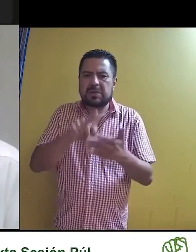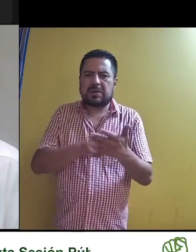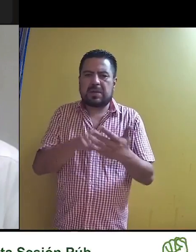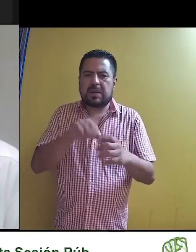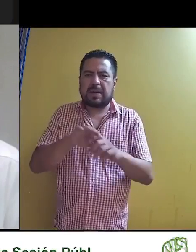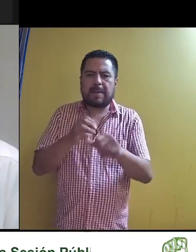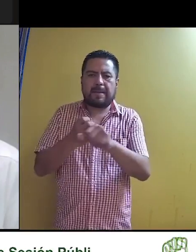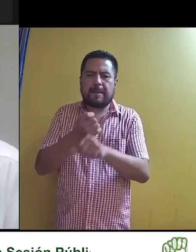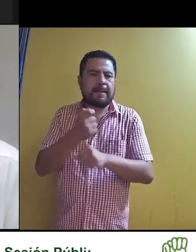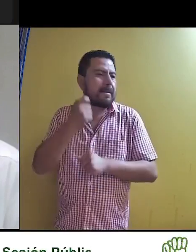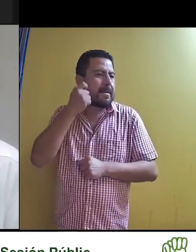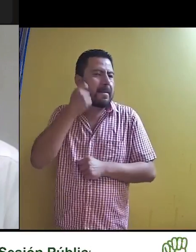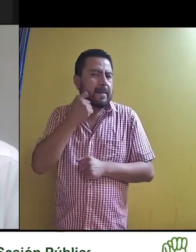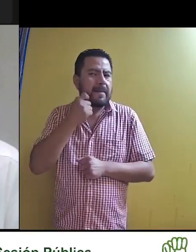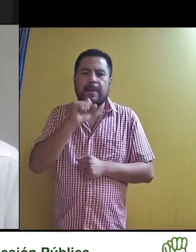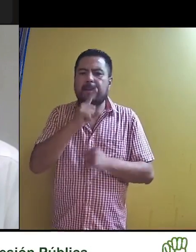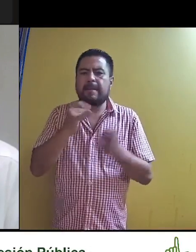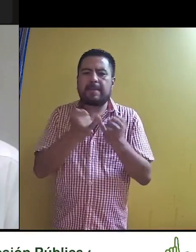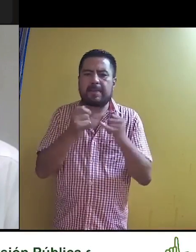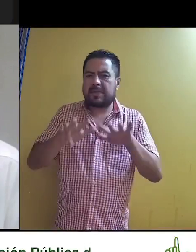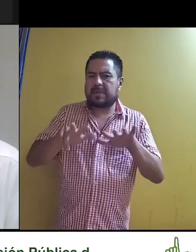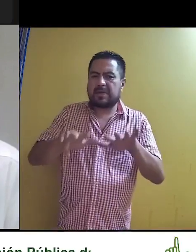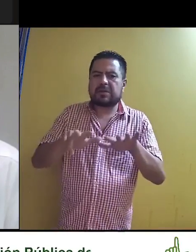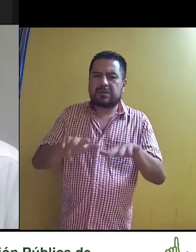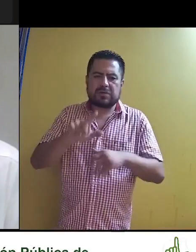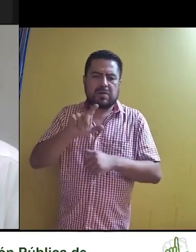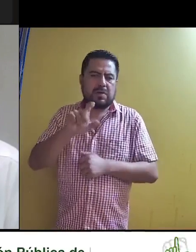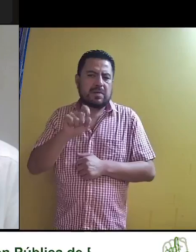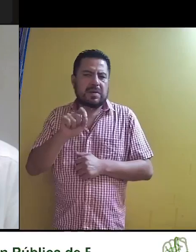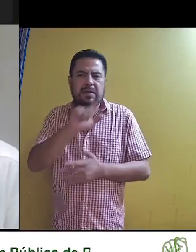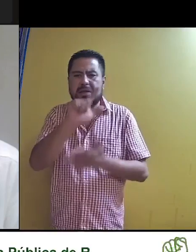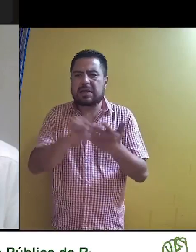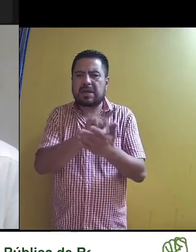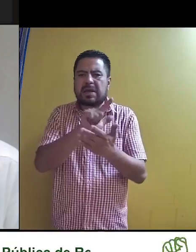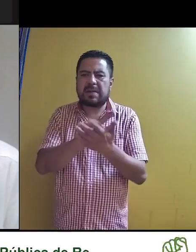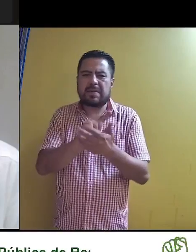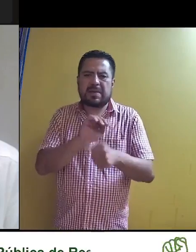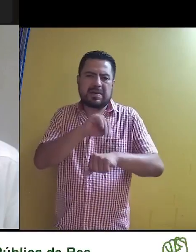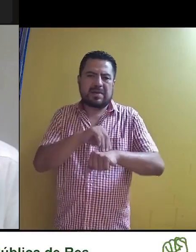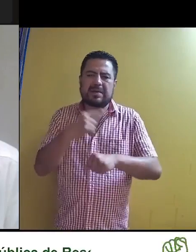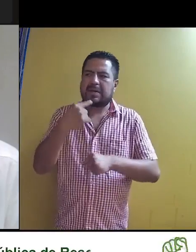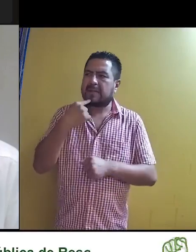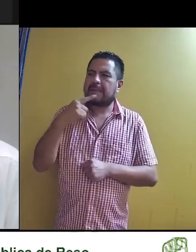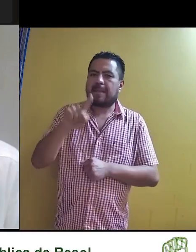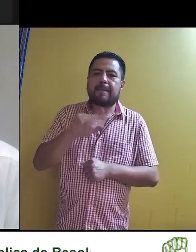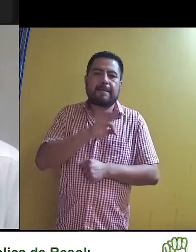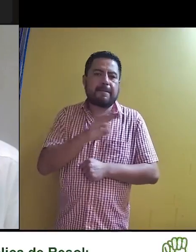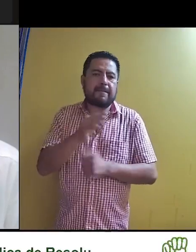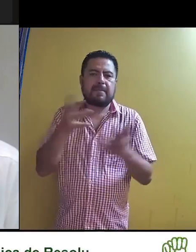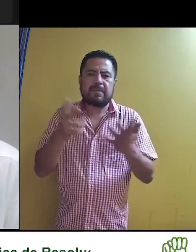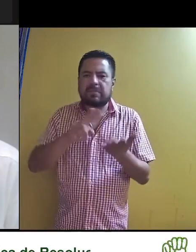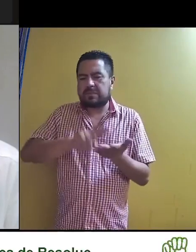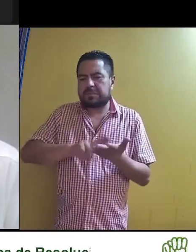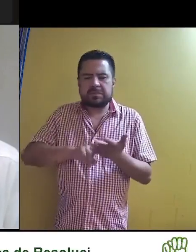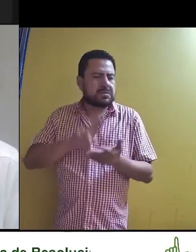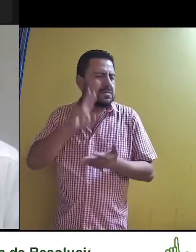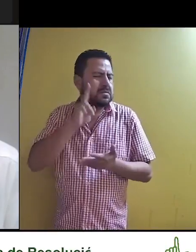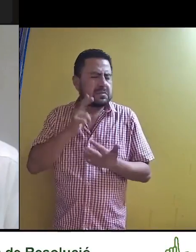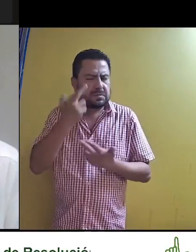del Estado de Guerrero y 18 y 20 de la Ley de Medios, pues realizó una valoración